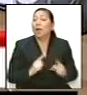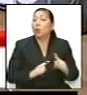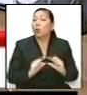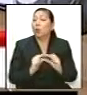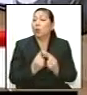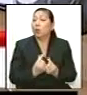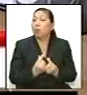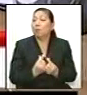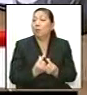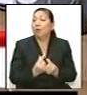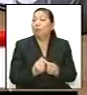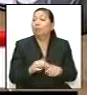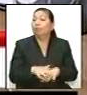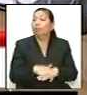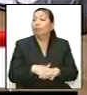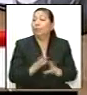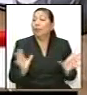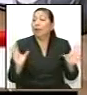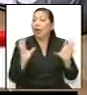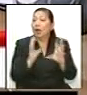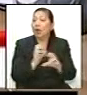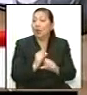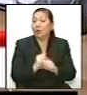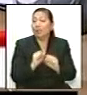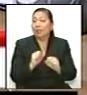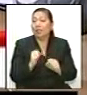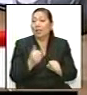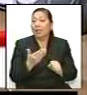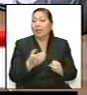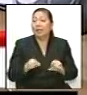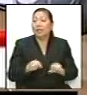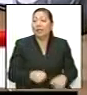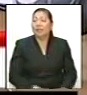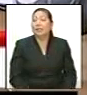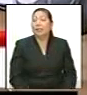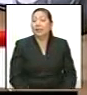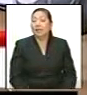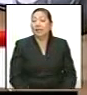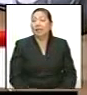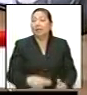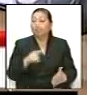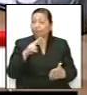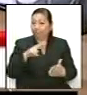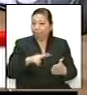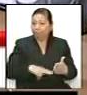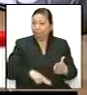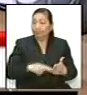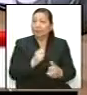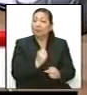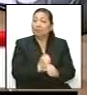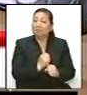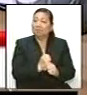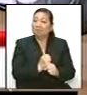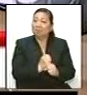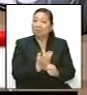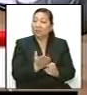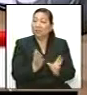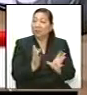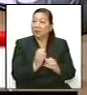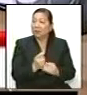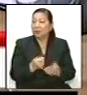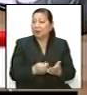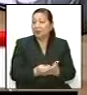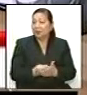sector, tratar de hacer ajustes donde hay que hacerlos. Hay que revisar, por eso trabajar. Se habla de reducción de